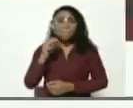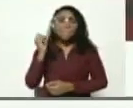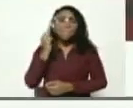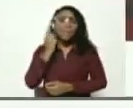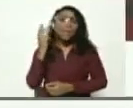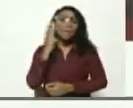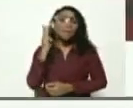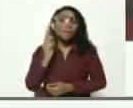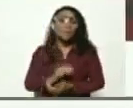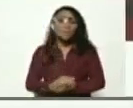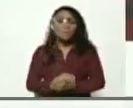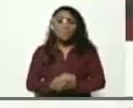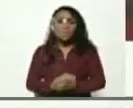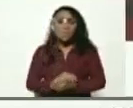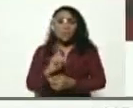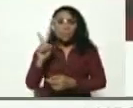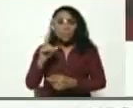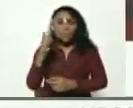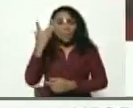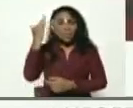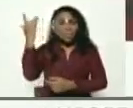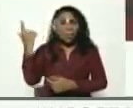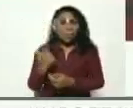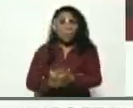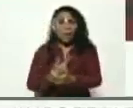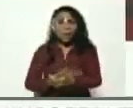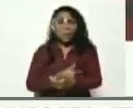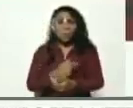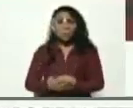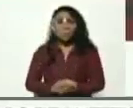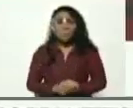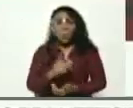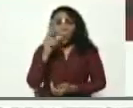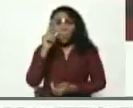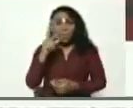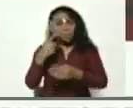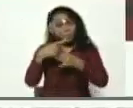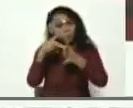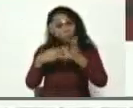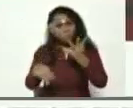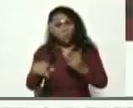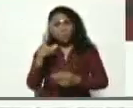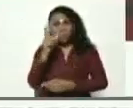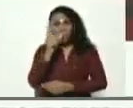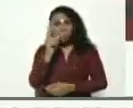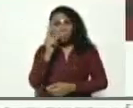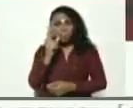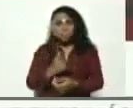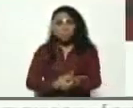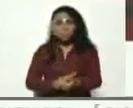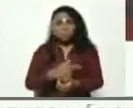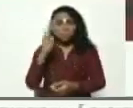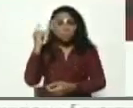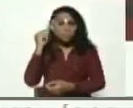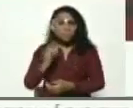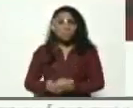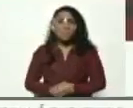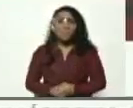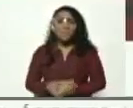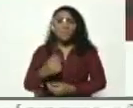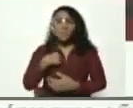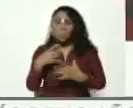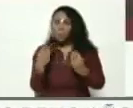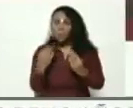Strauss y nuestro entrañable hermano Enrique Nóbrega, entre otros hermanos y hermanas amados. Yo tengo